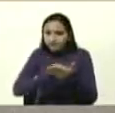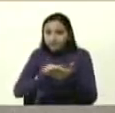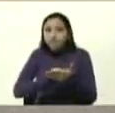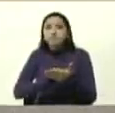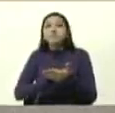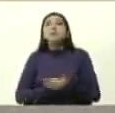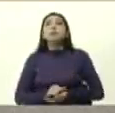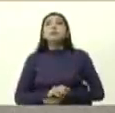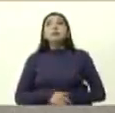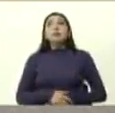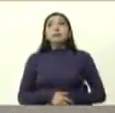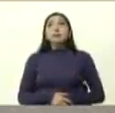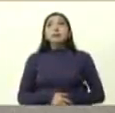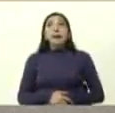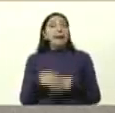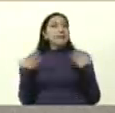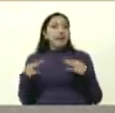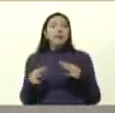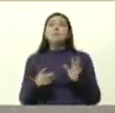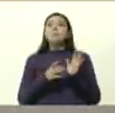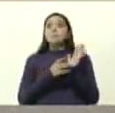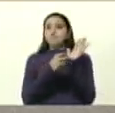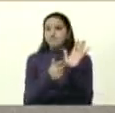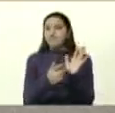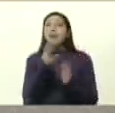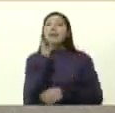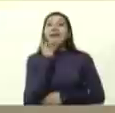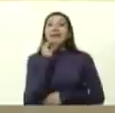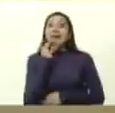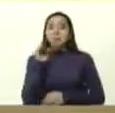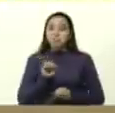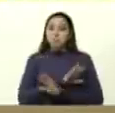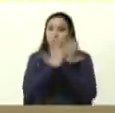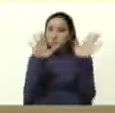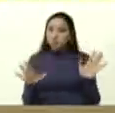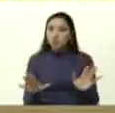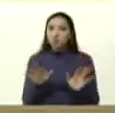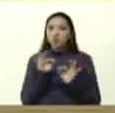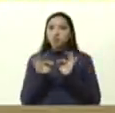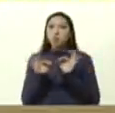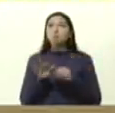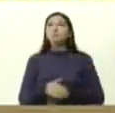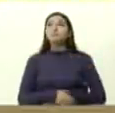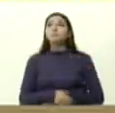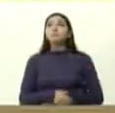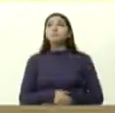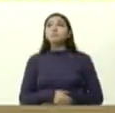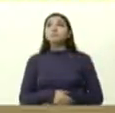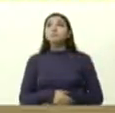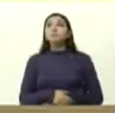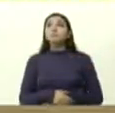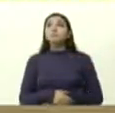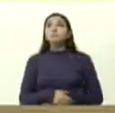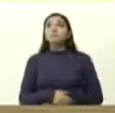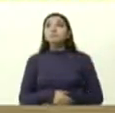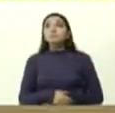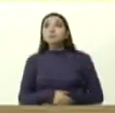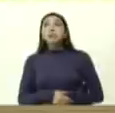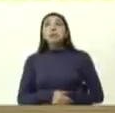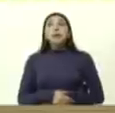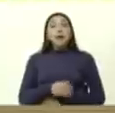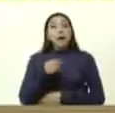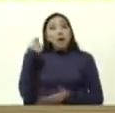De forma muy sencilla, voy a poner ejemplos muy fáciles. Todo importe expresado en moneda nacional se